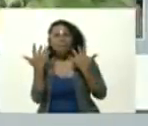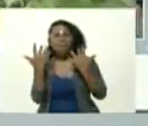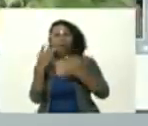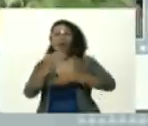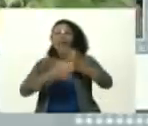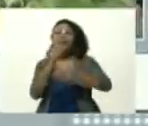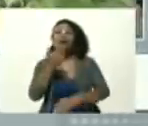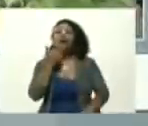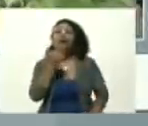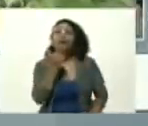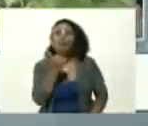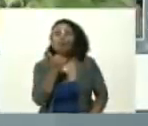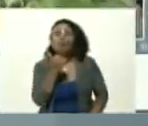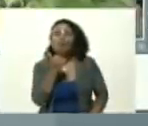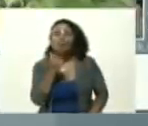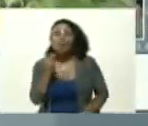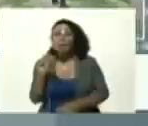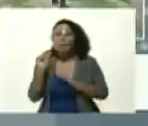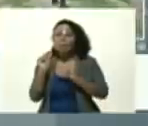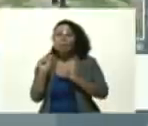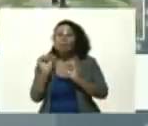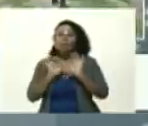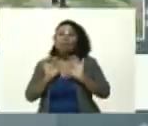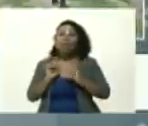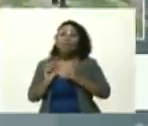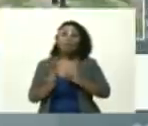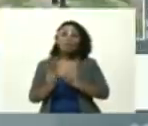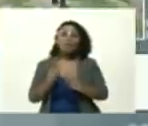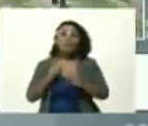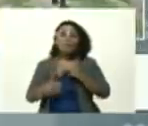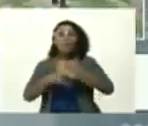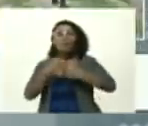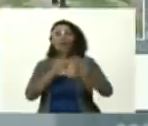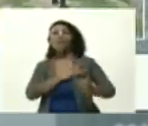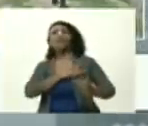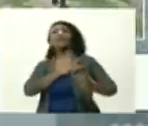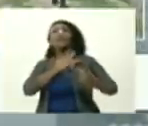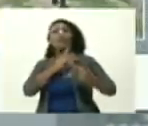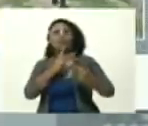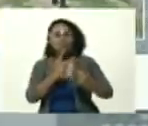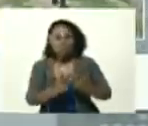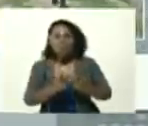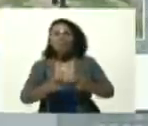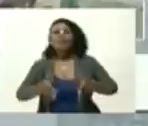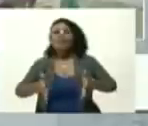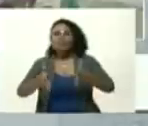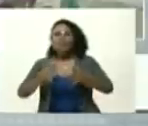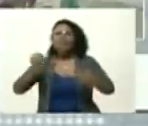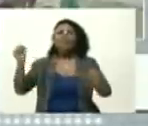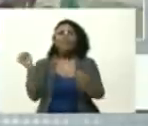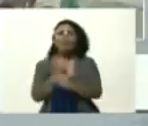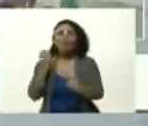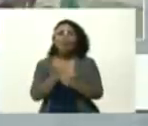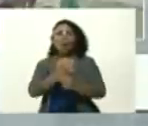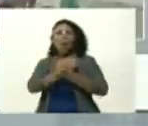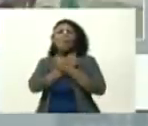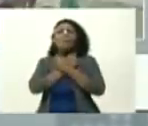algo sin nada a veces, pero hacerlo con la voluntad, con las ganas de trabajo, con el